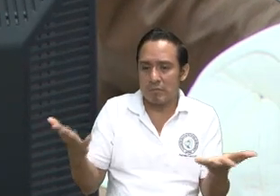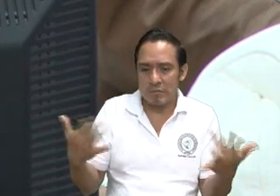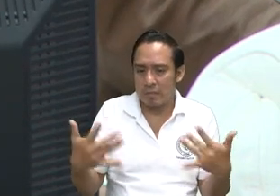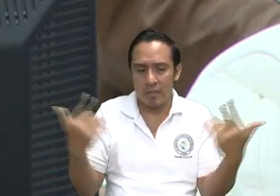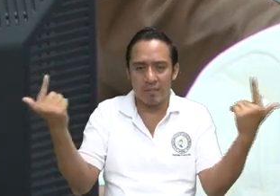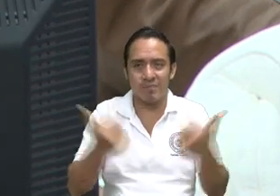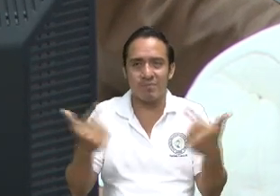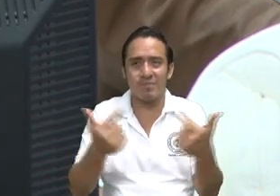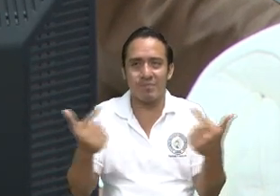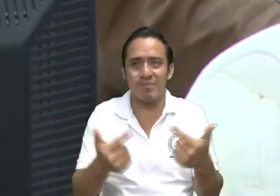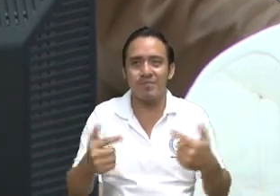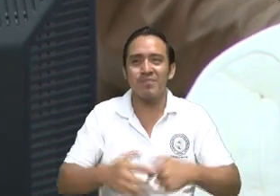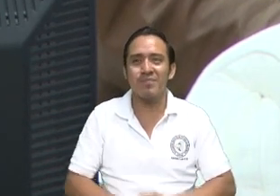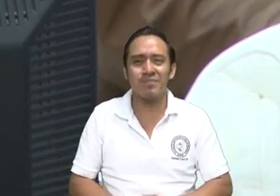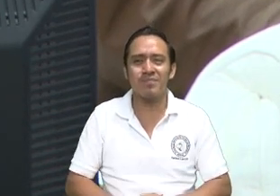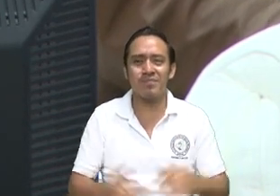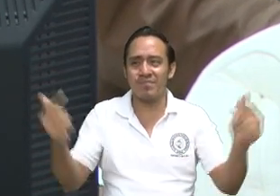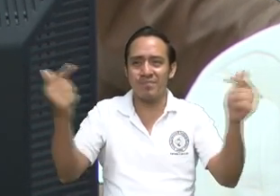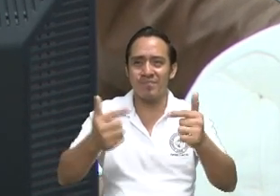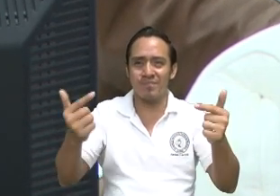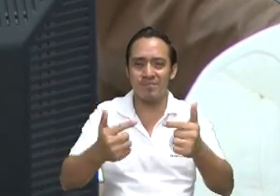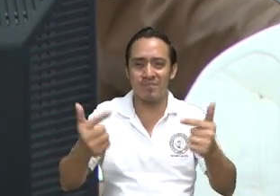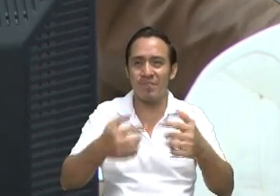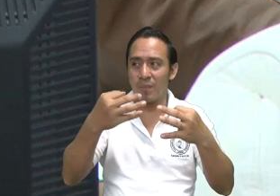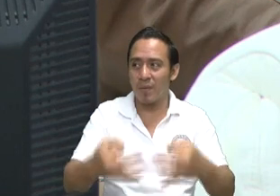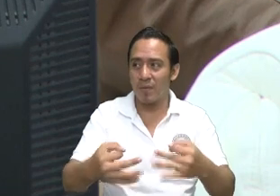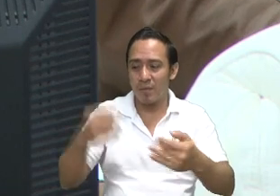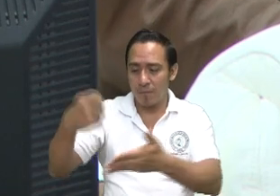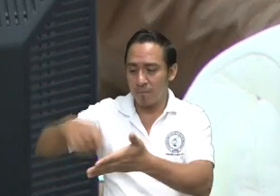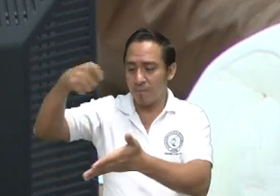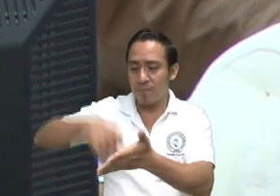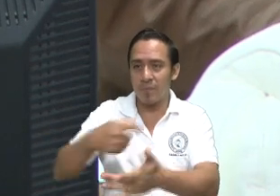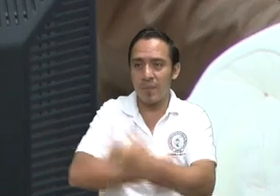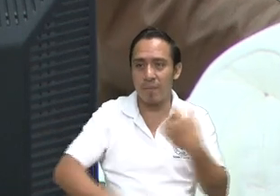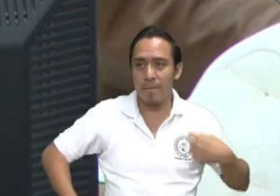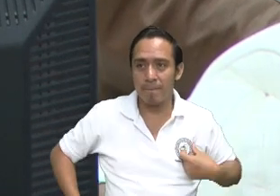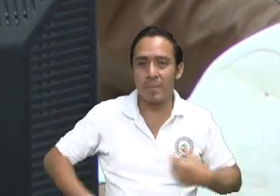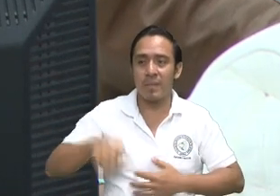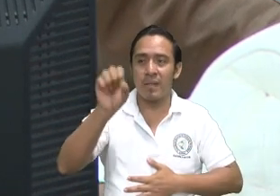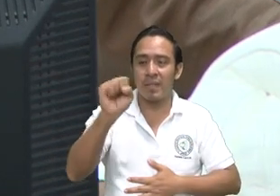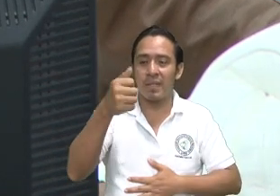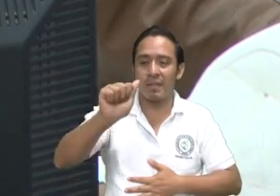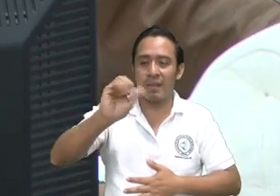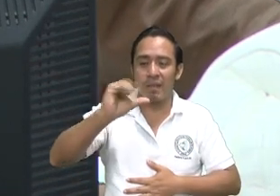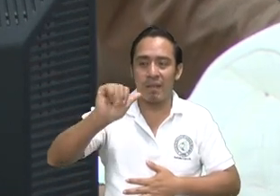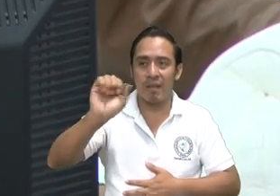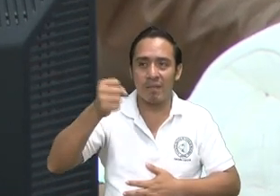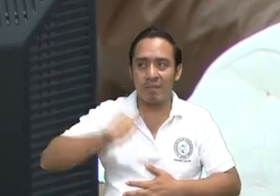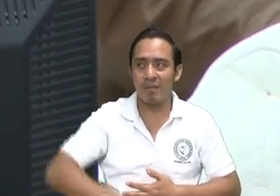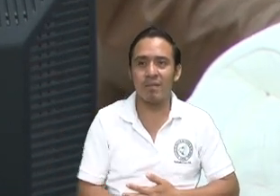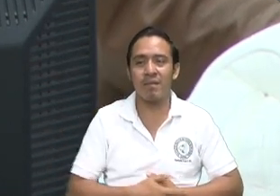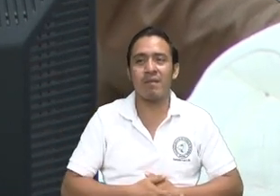la guerra, que había firmado la paz con el presidente Sacasa y que iba a colaborar en todo lo